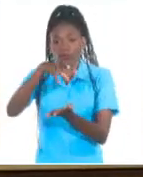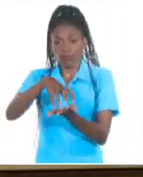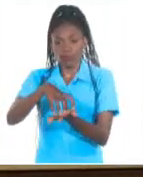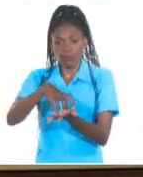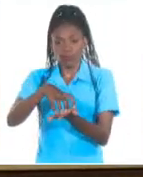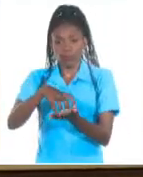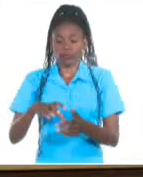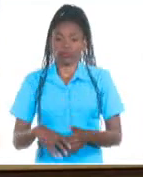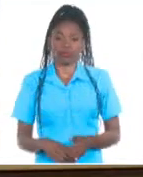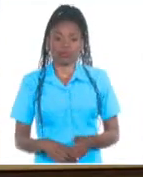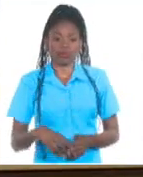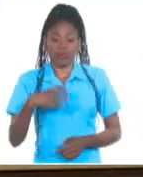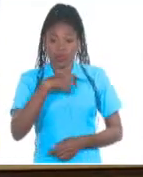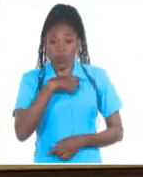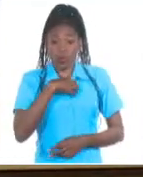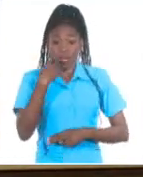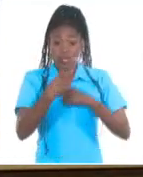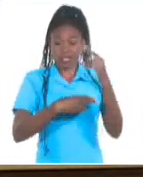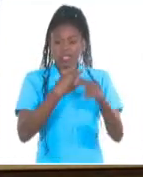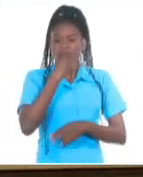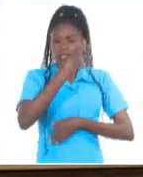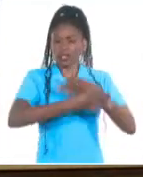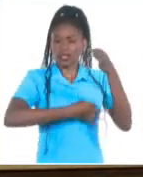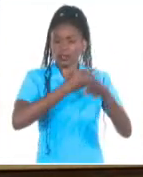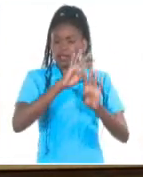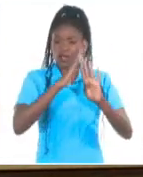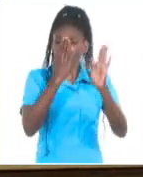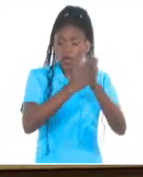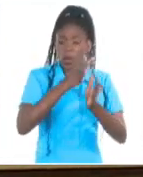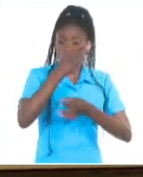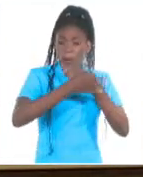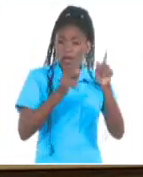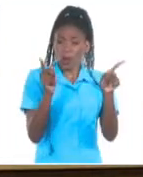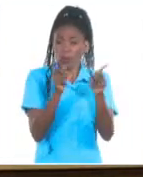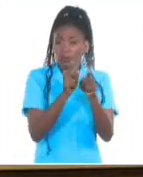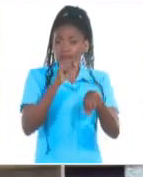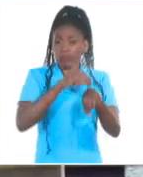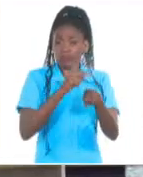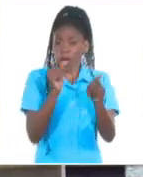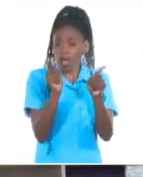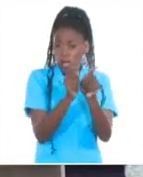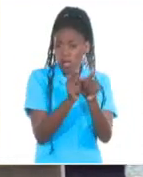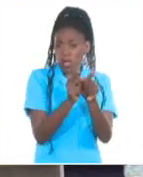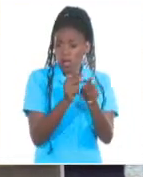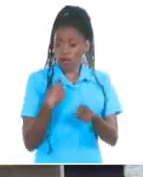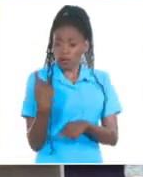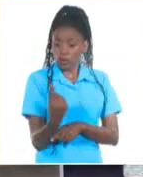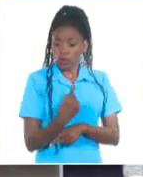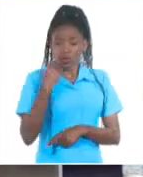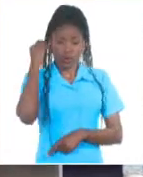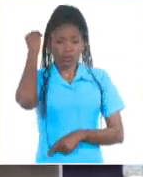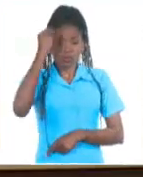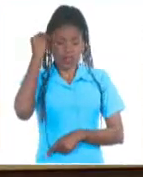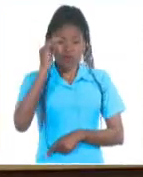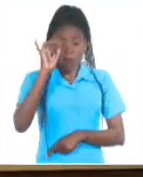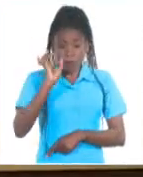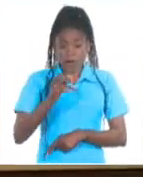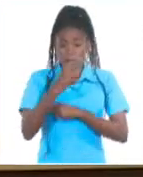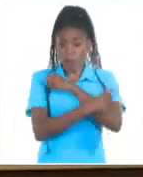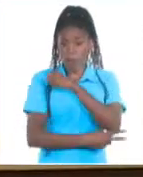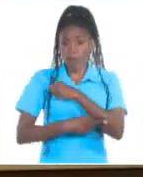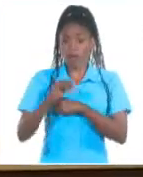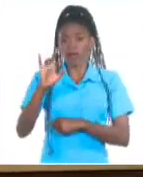ratificar con todo esto que hemos estado explicando en muy poco tiempo es que nosotros aspiramos a que Irán, que es una